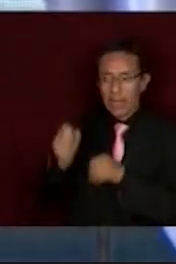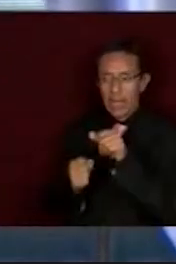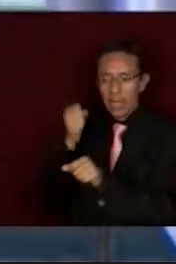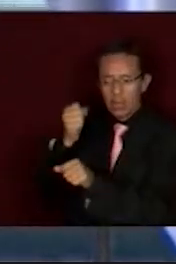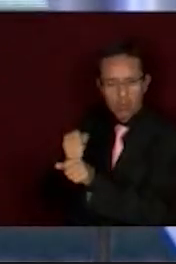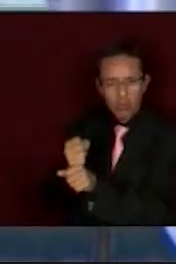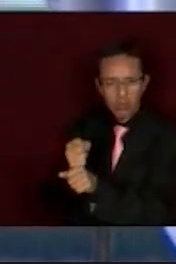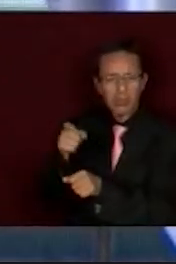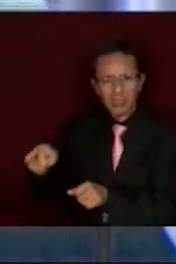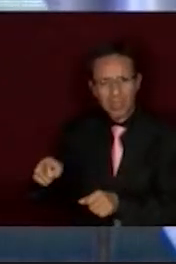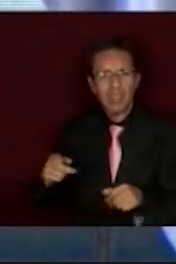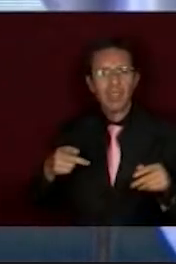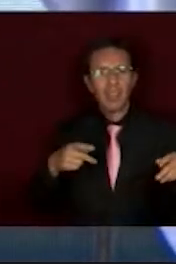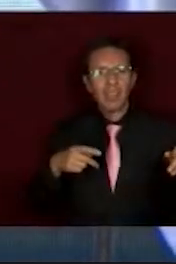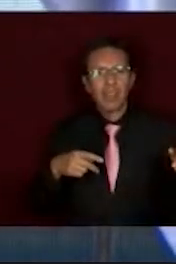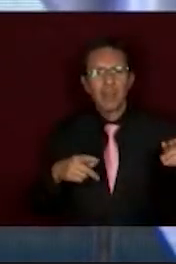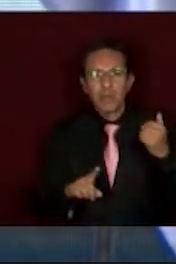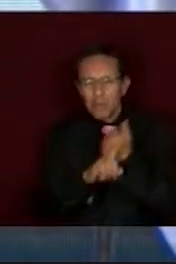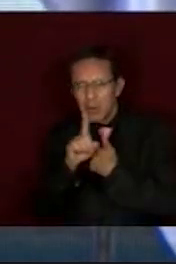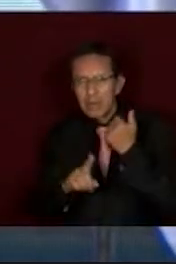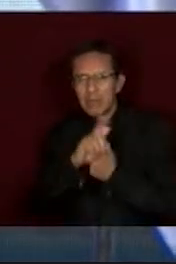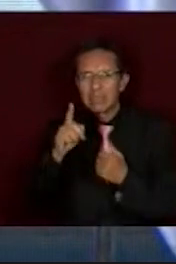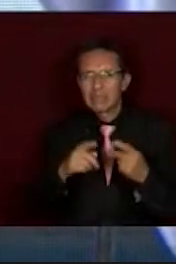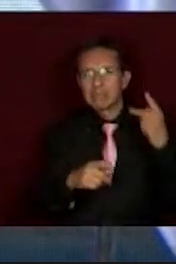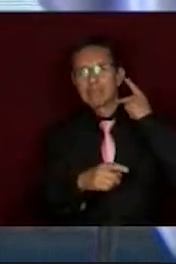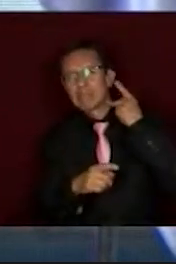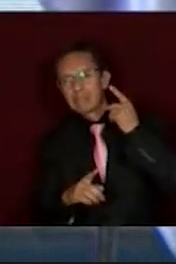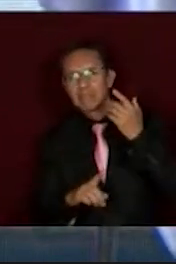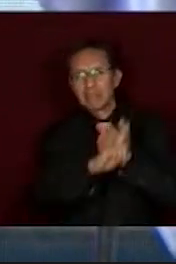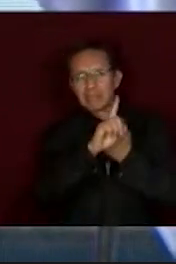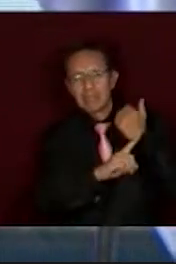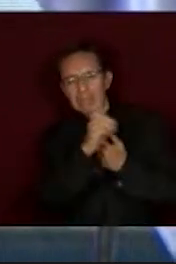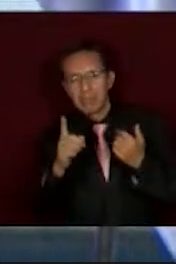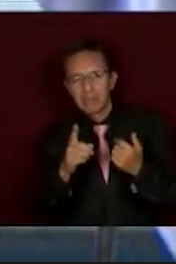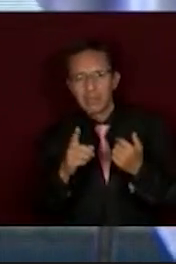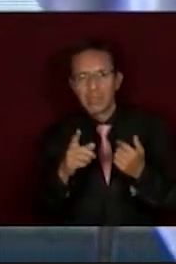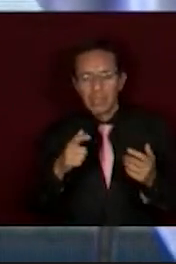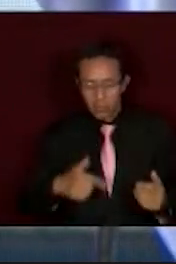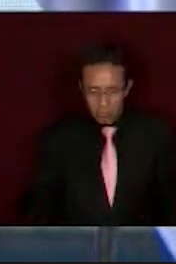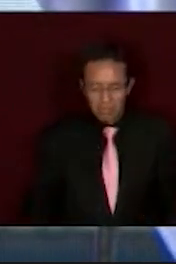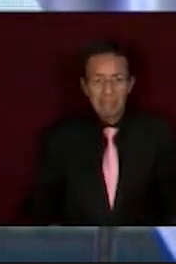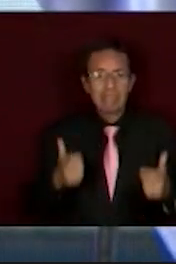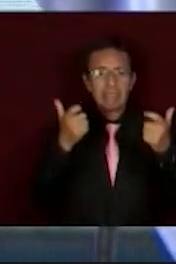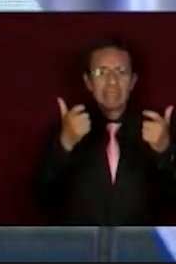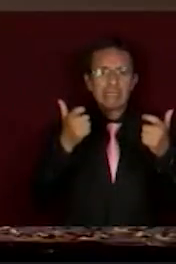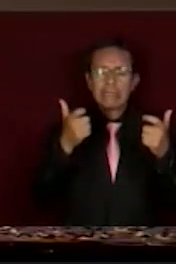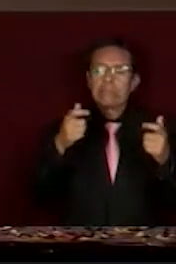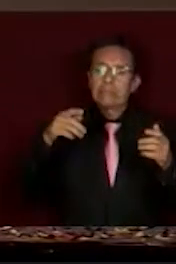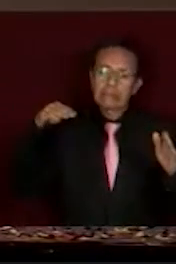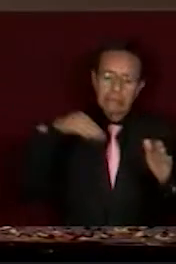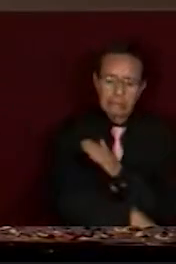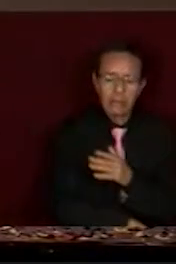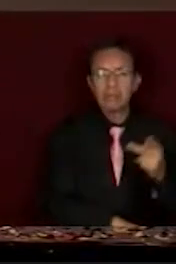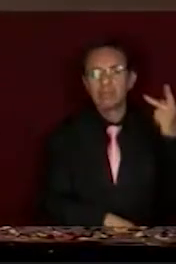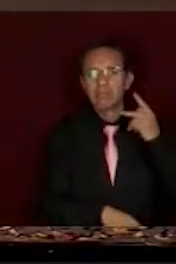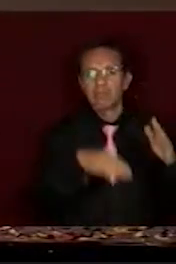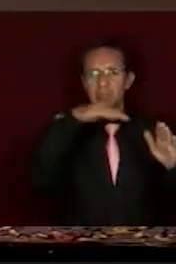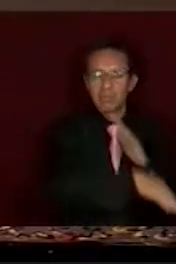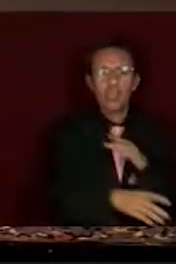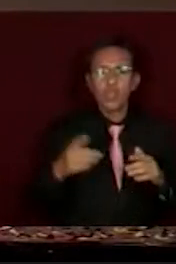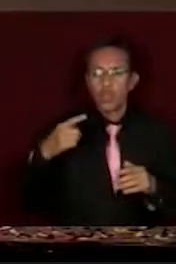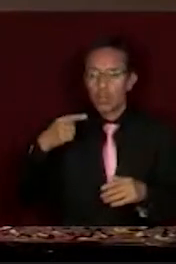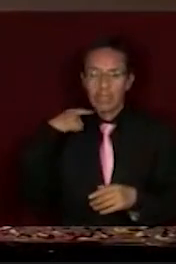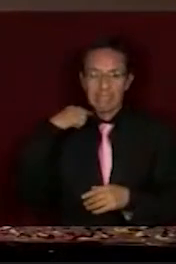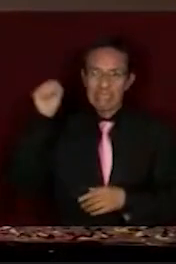y eso representa para miles de jóvenes en el estado de Jalisco y fuera de él la